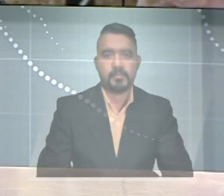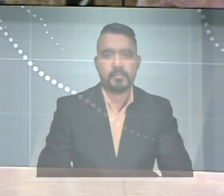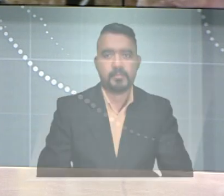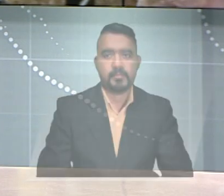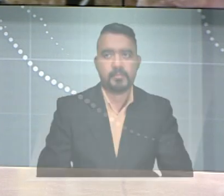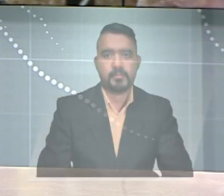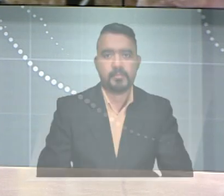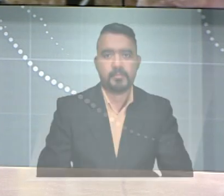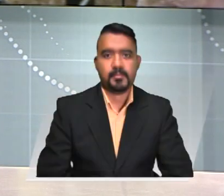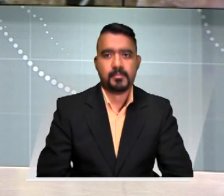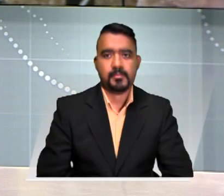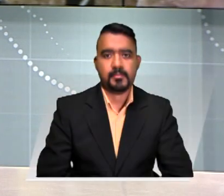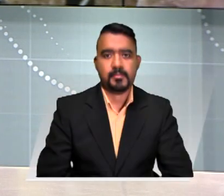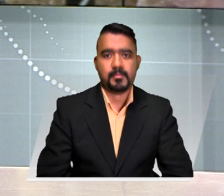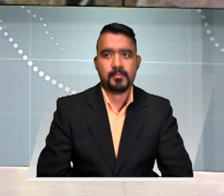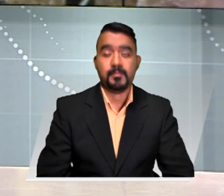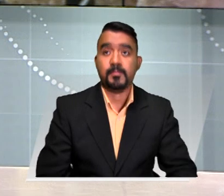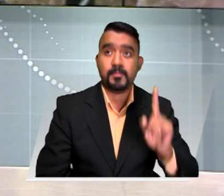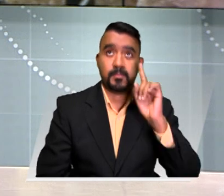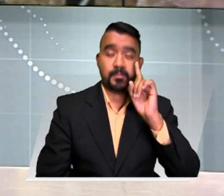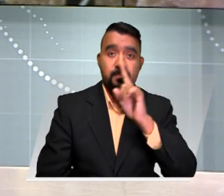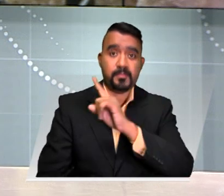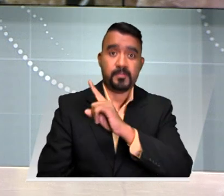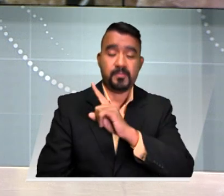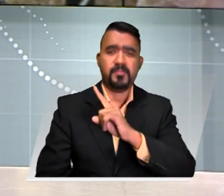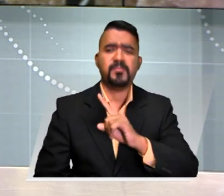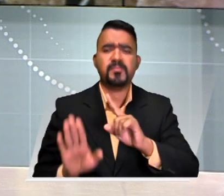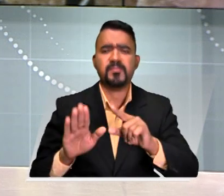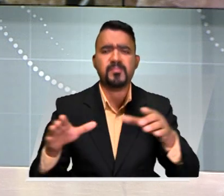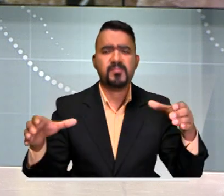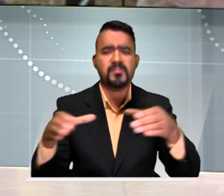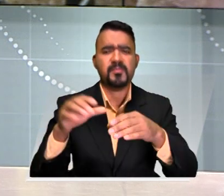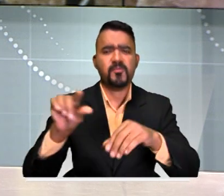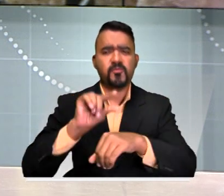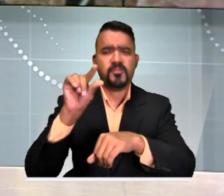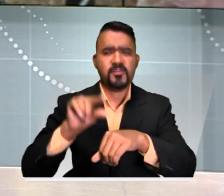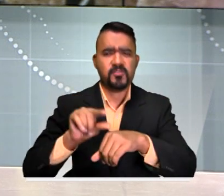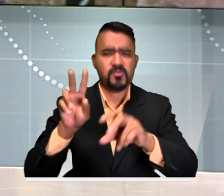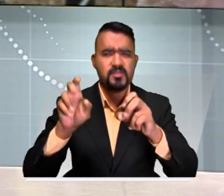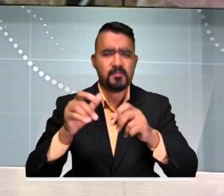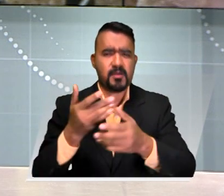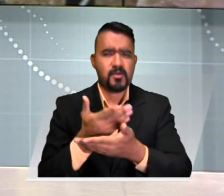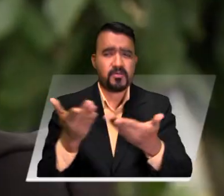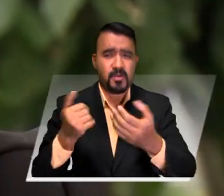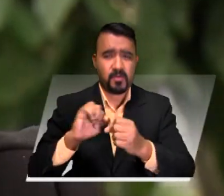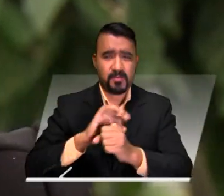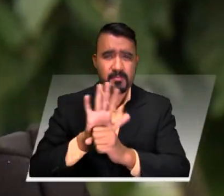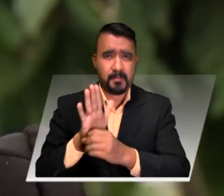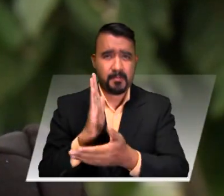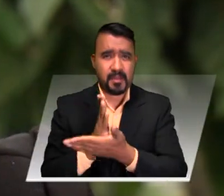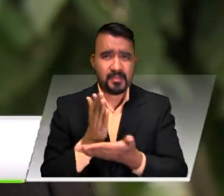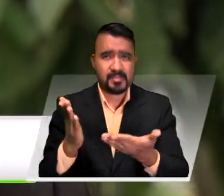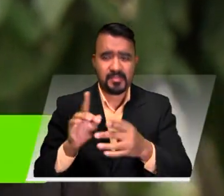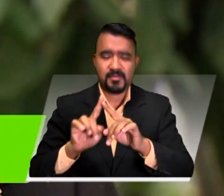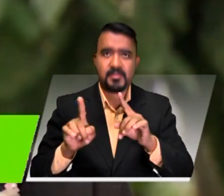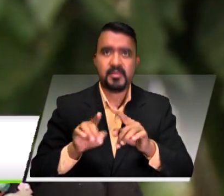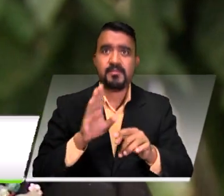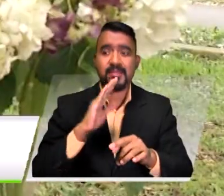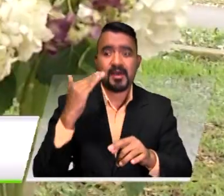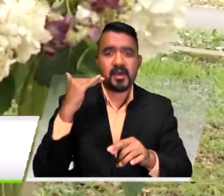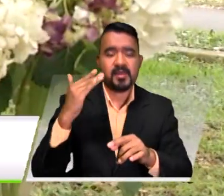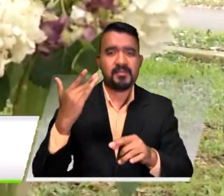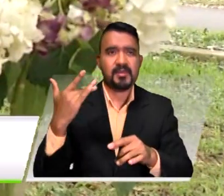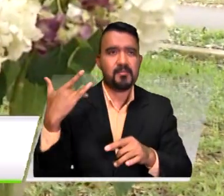Flores, una bella combinación que brinda oportunidades a quienes parecieran no tenerlas. Cecilia Murillo es una mujer